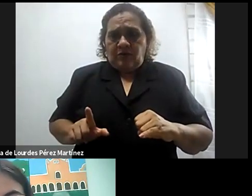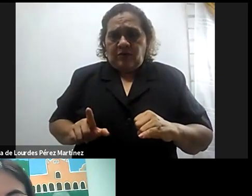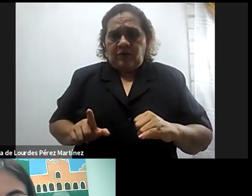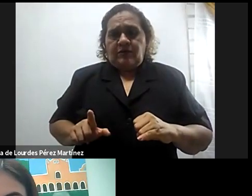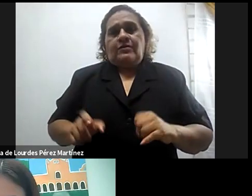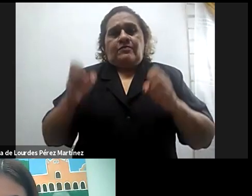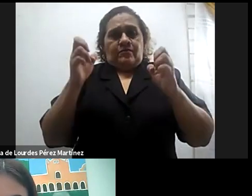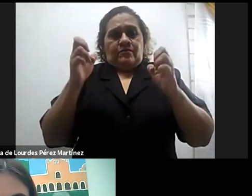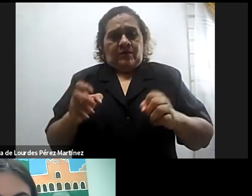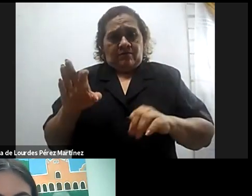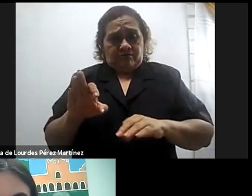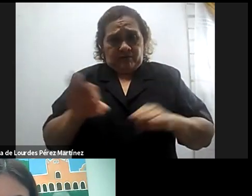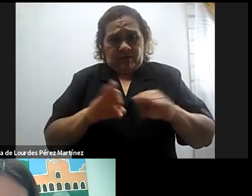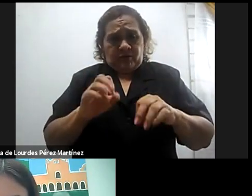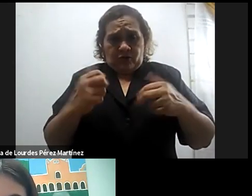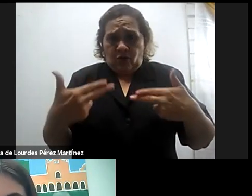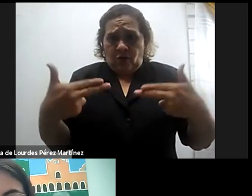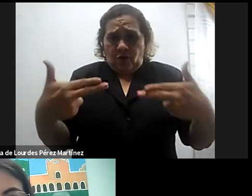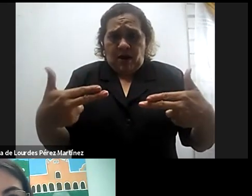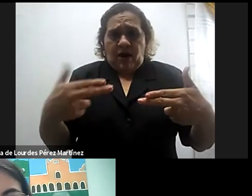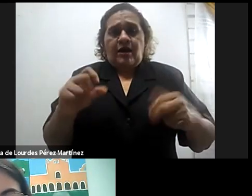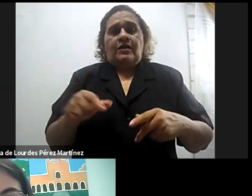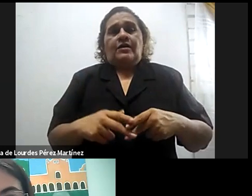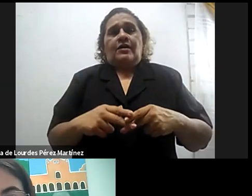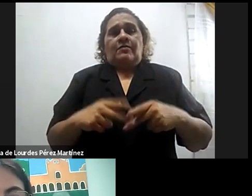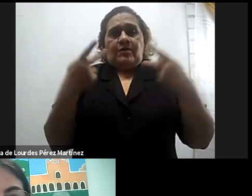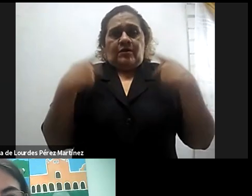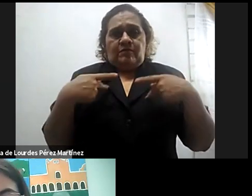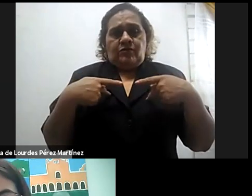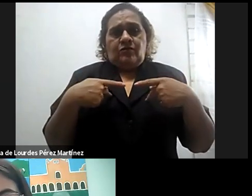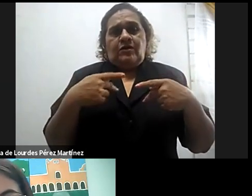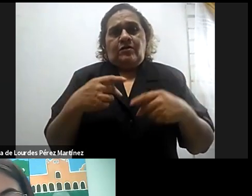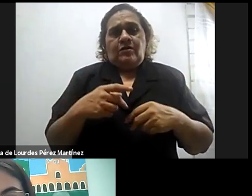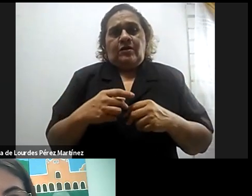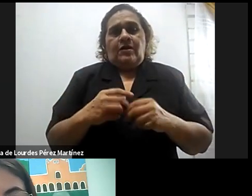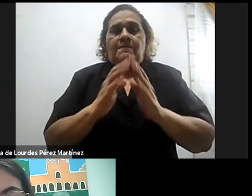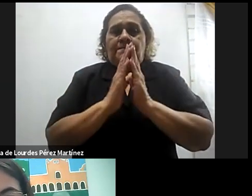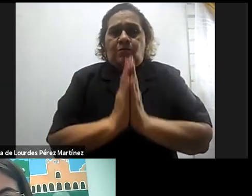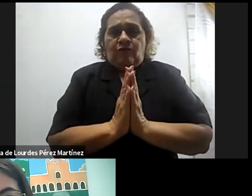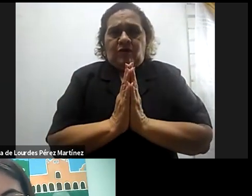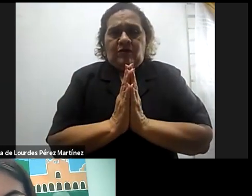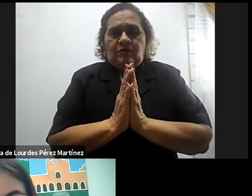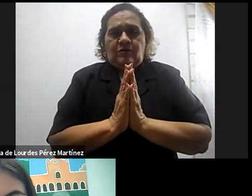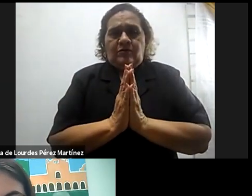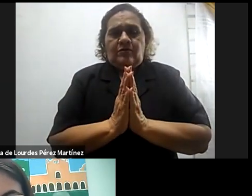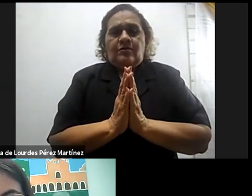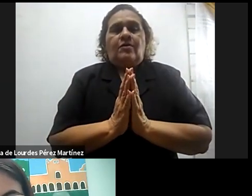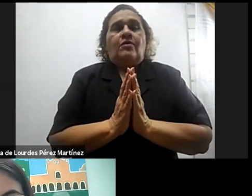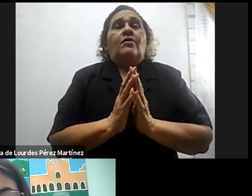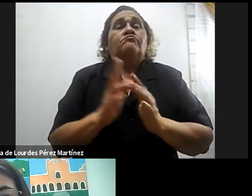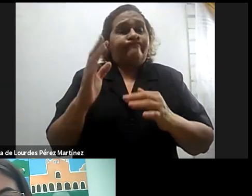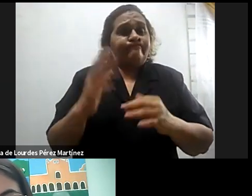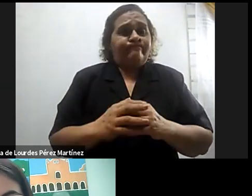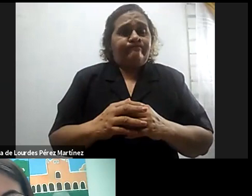administración son humanas, son abiertas a las personas, así que por favor, pues pónganse en contacto con